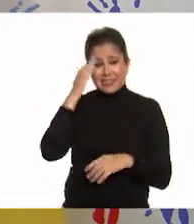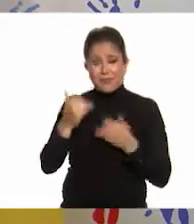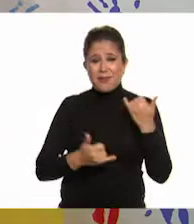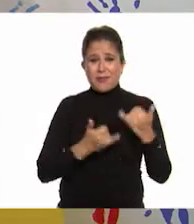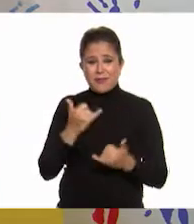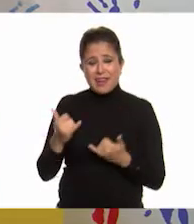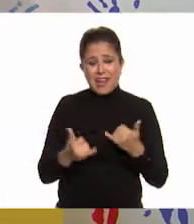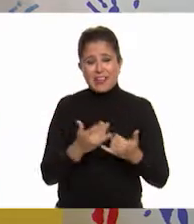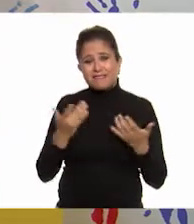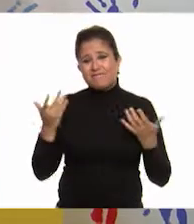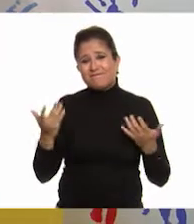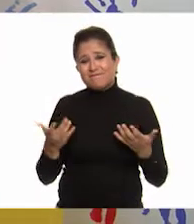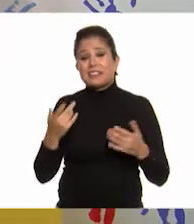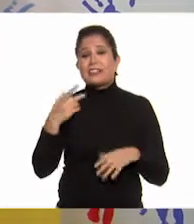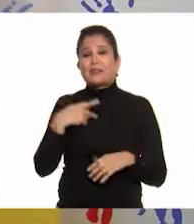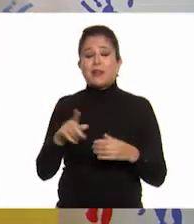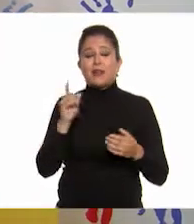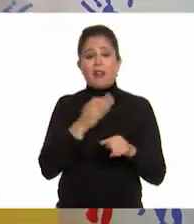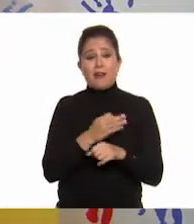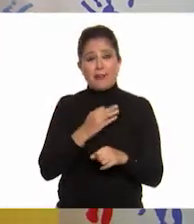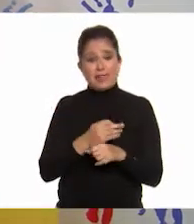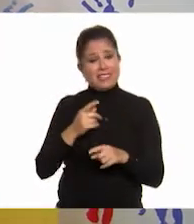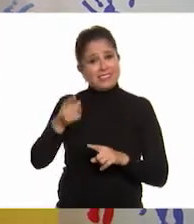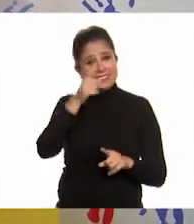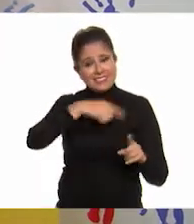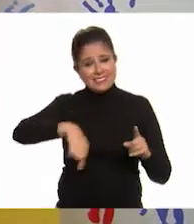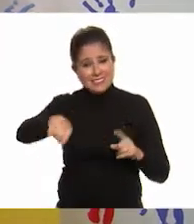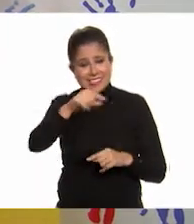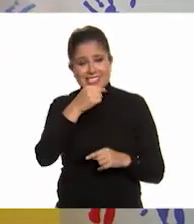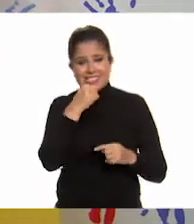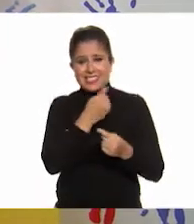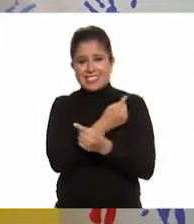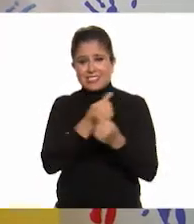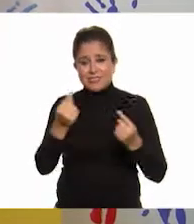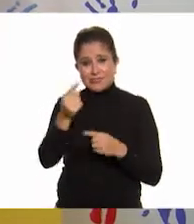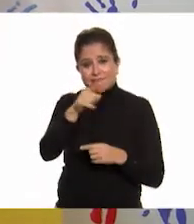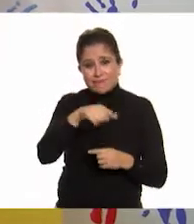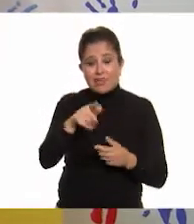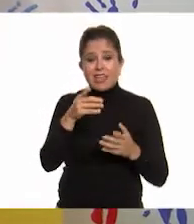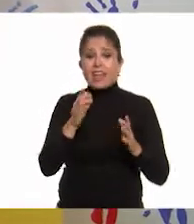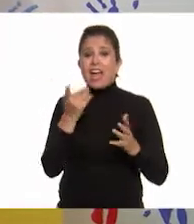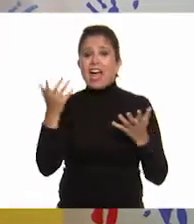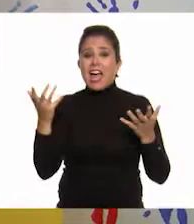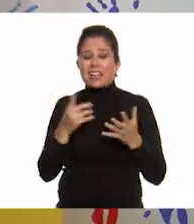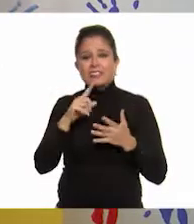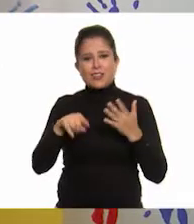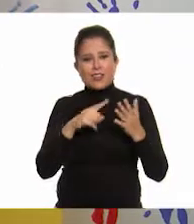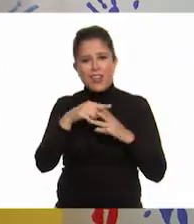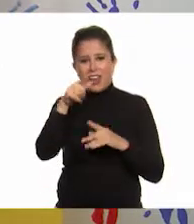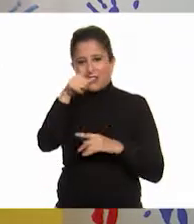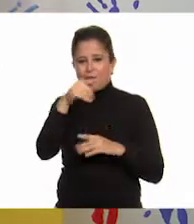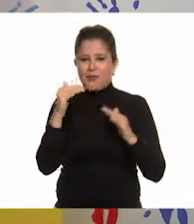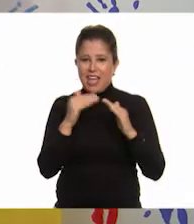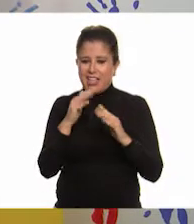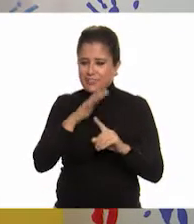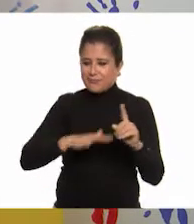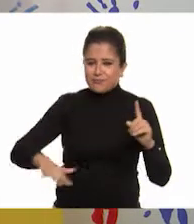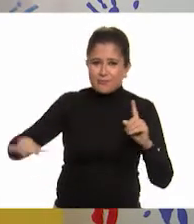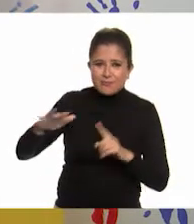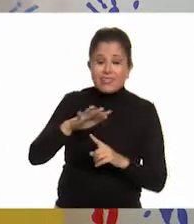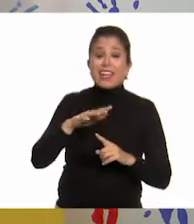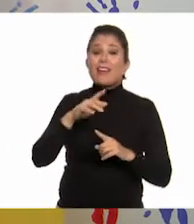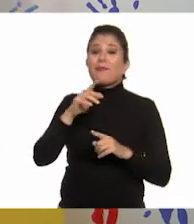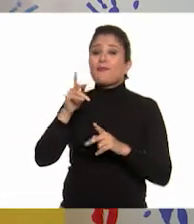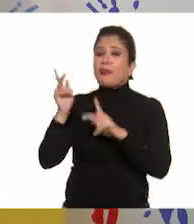jugar. Pero les vamos a dejar a las niñas y a los niños que abran un espacio en casita, dialoguen con